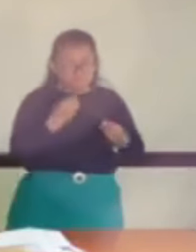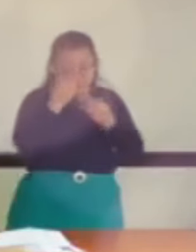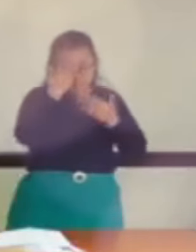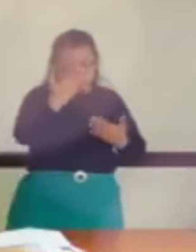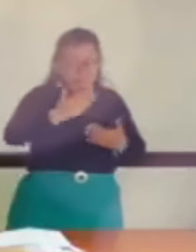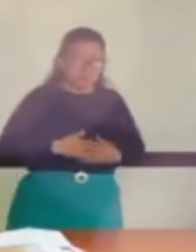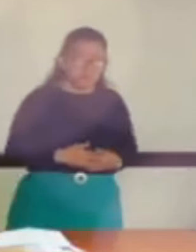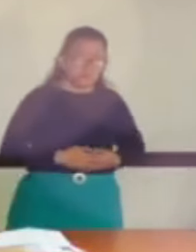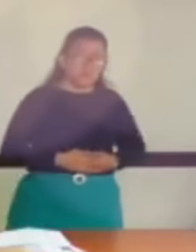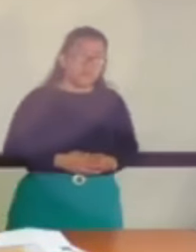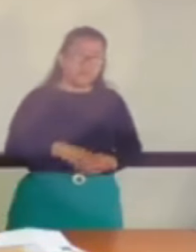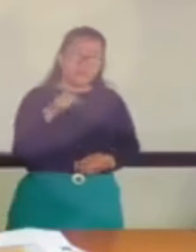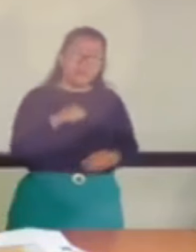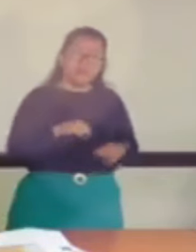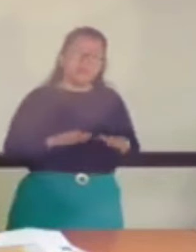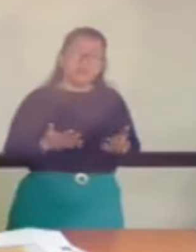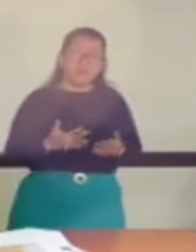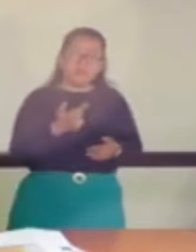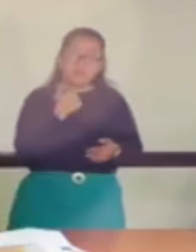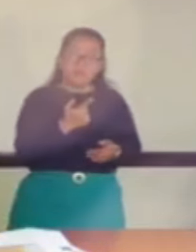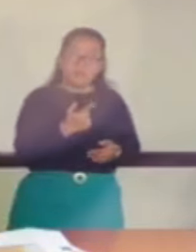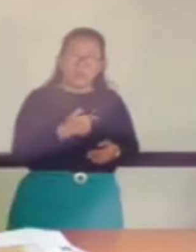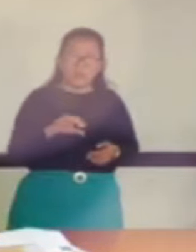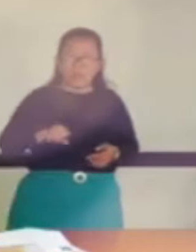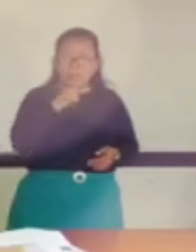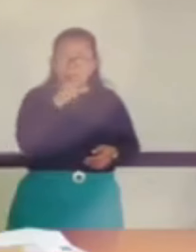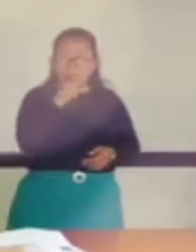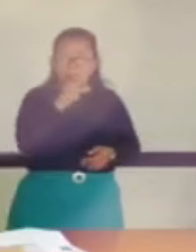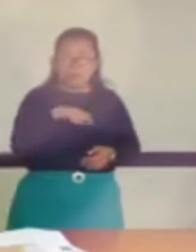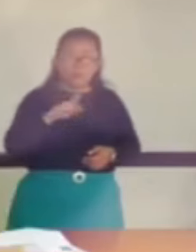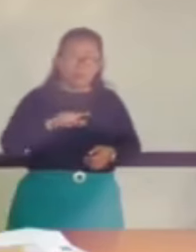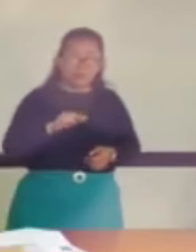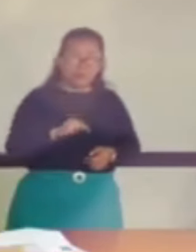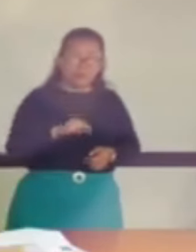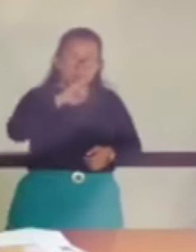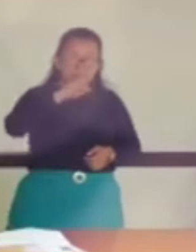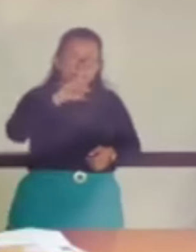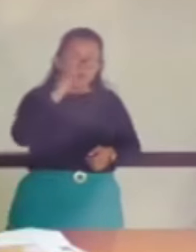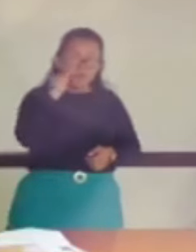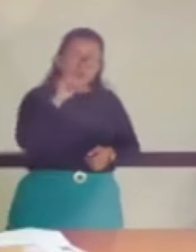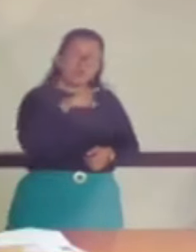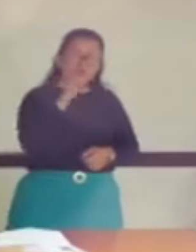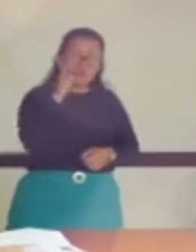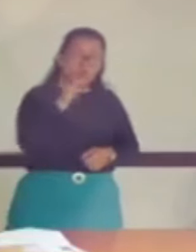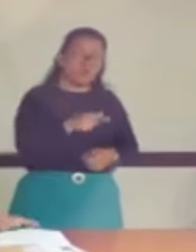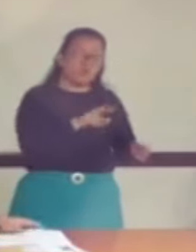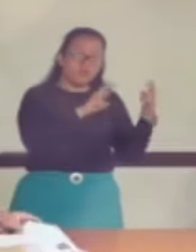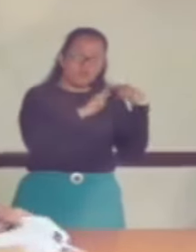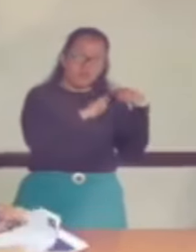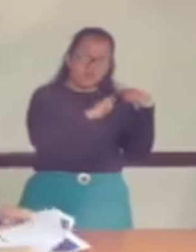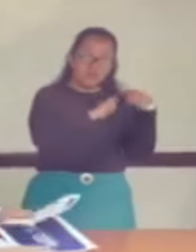Muchísimas gracias. En este momento dejamos en el uso de la palabra al licenciado Julio Enrique Flores, quien tendrá a